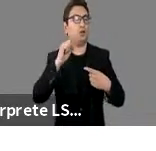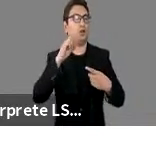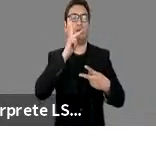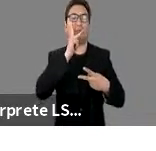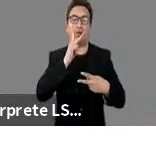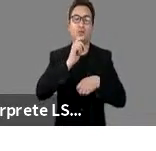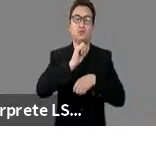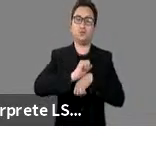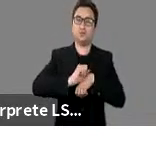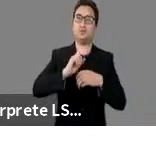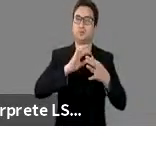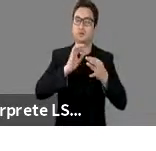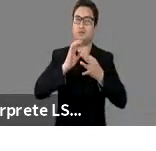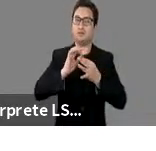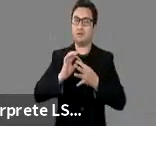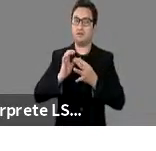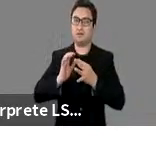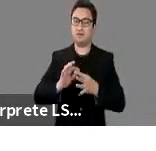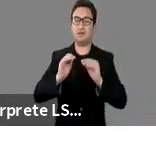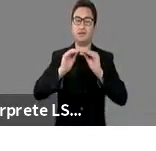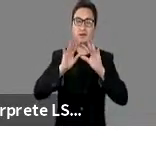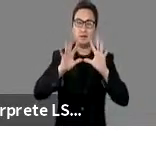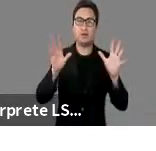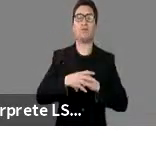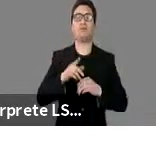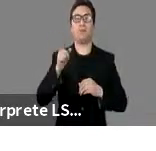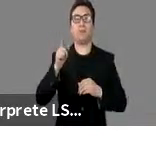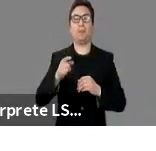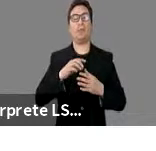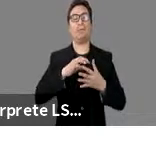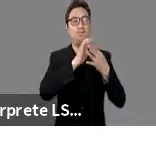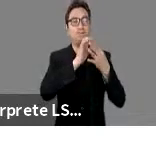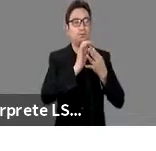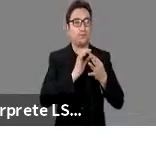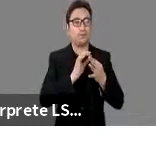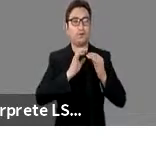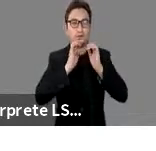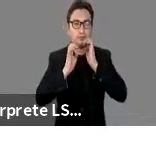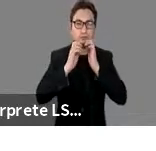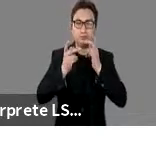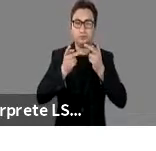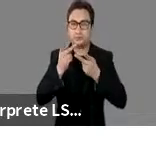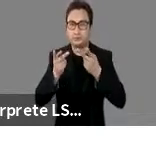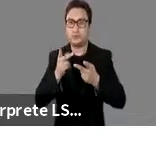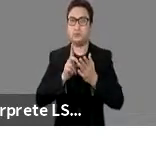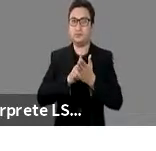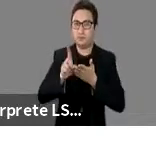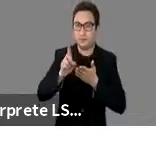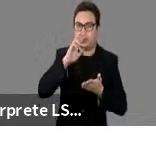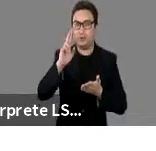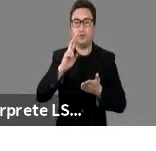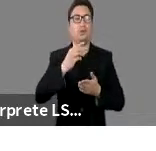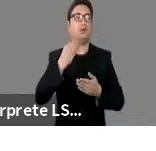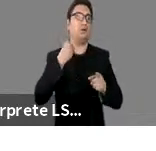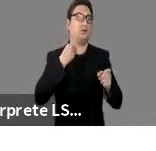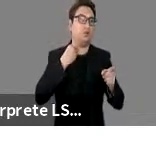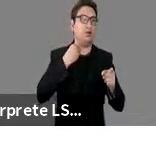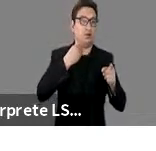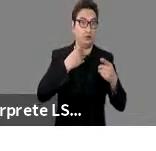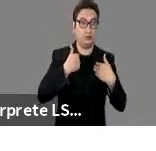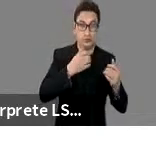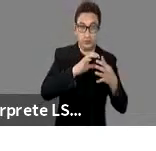sencillas y cada que cerraba, antes de cerrar una etapa para que no perdieran un derecho, tanto al abogado como al señor le preguntaba si había